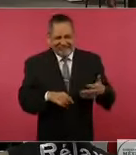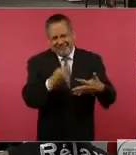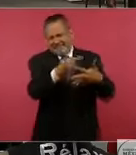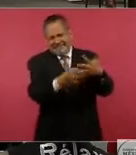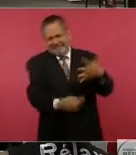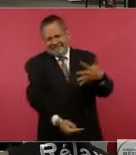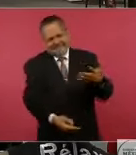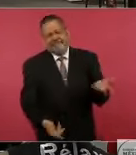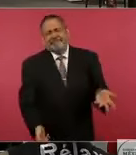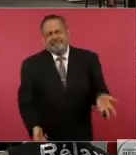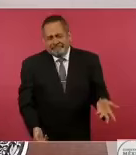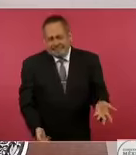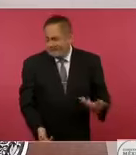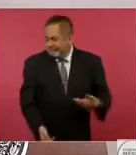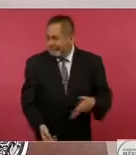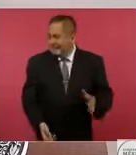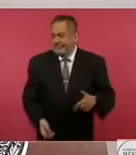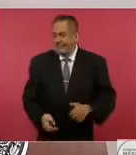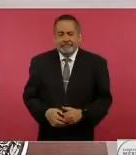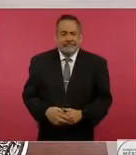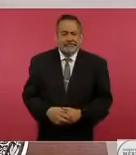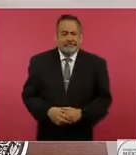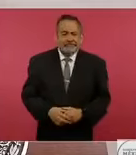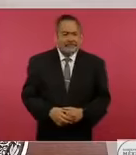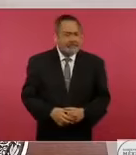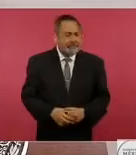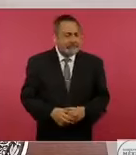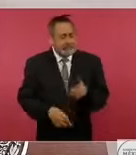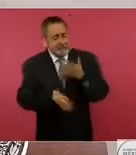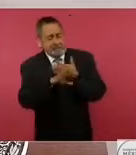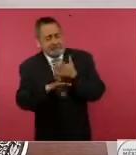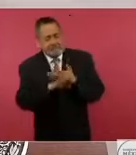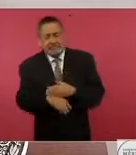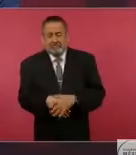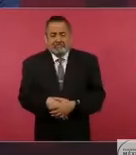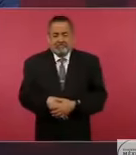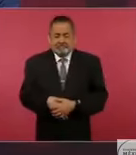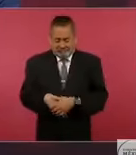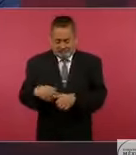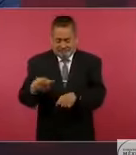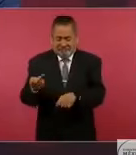etcétera, etcétera, etcétera, etcétera, etcétera. Pues no pasa nada.